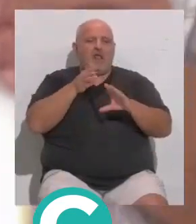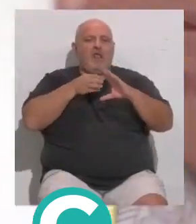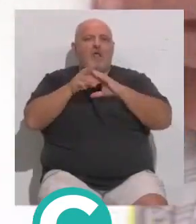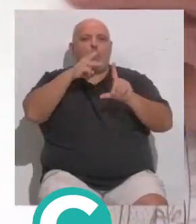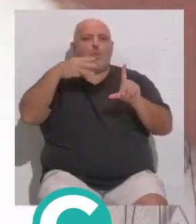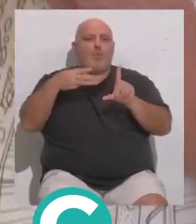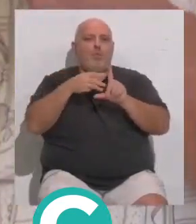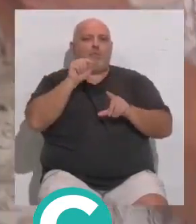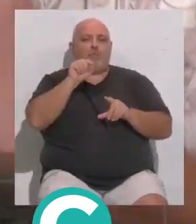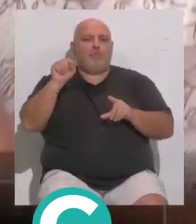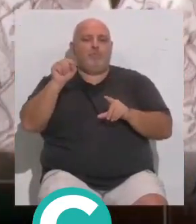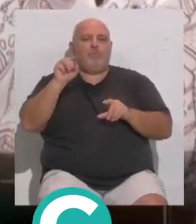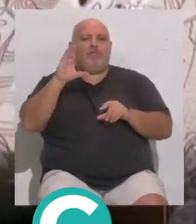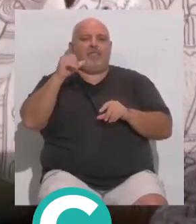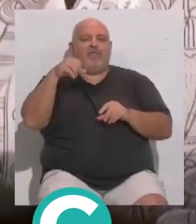web